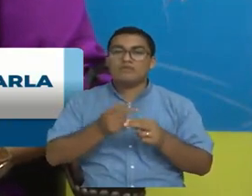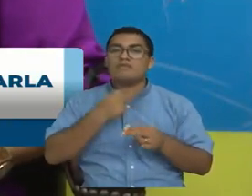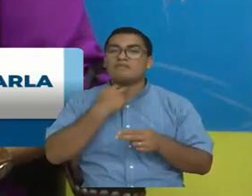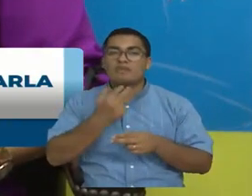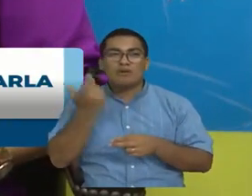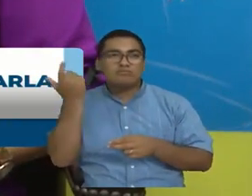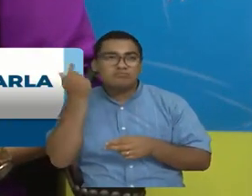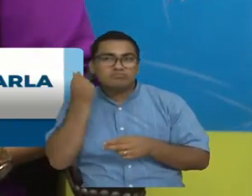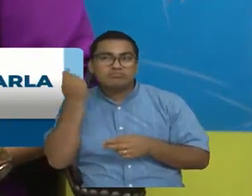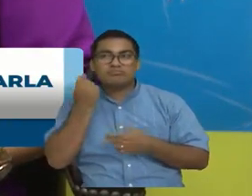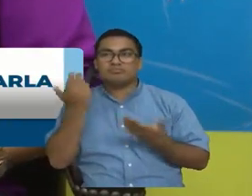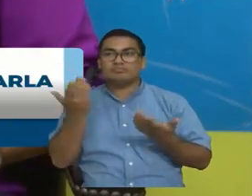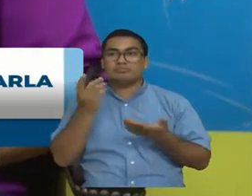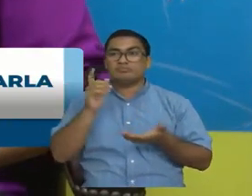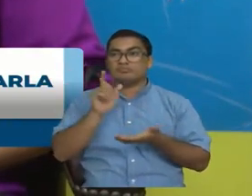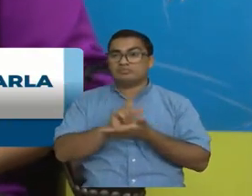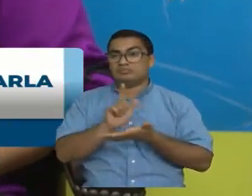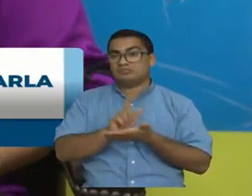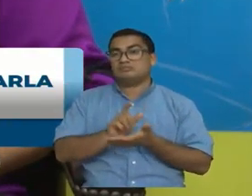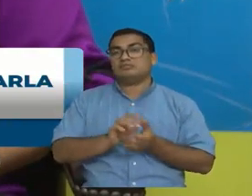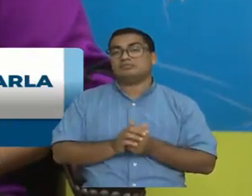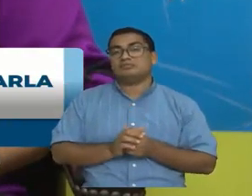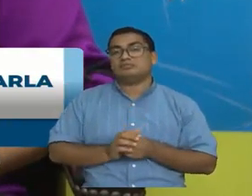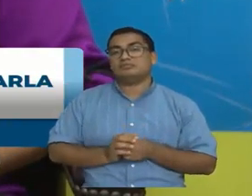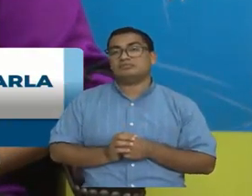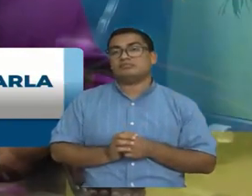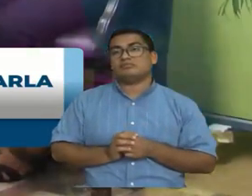cada letra tiene un sonido. Ahorita,